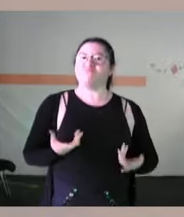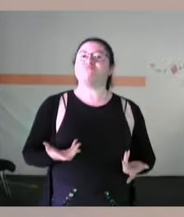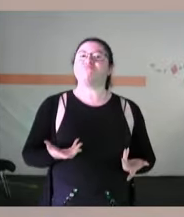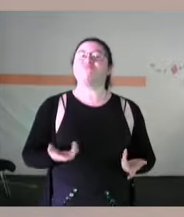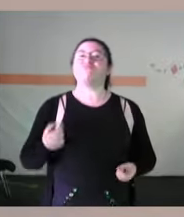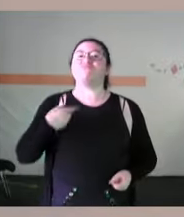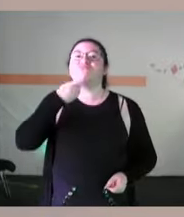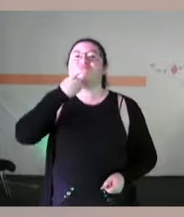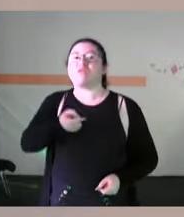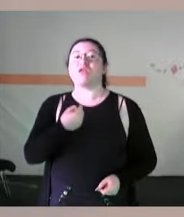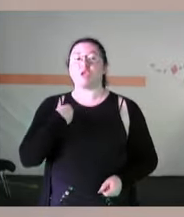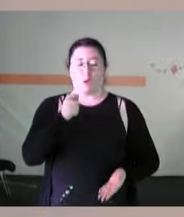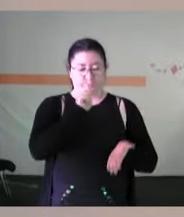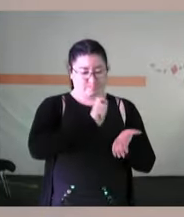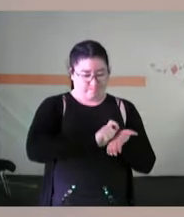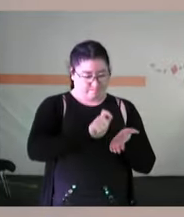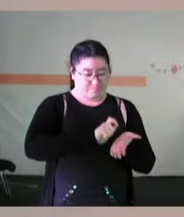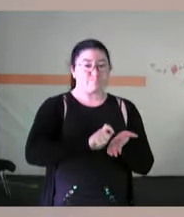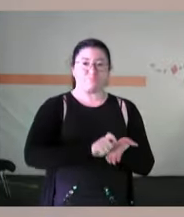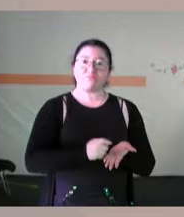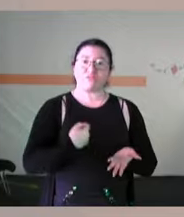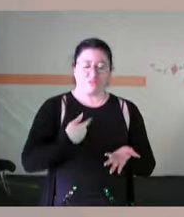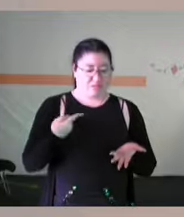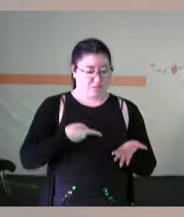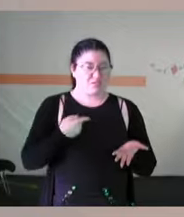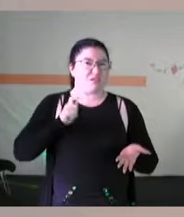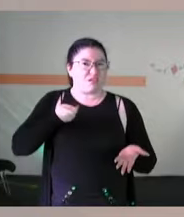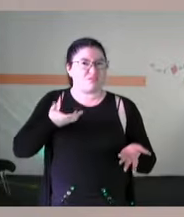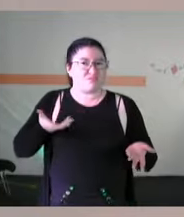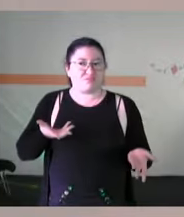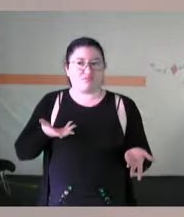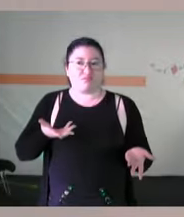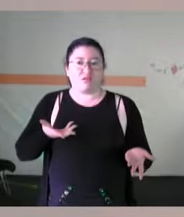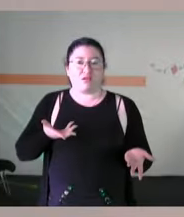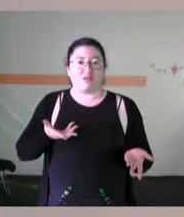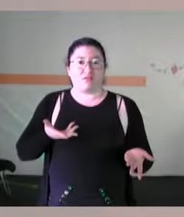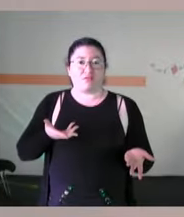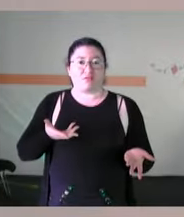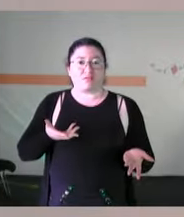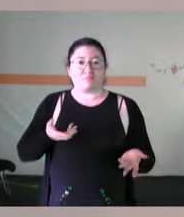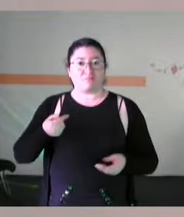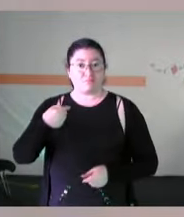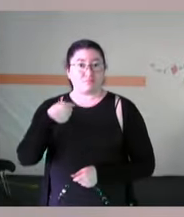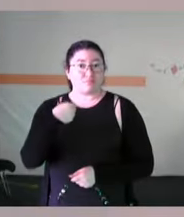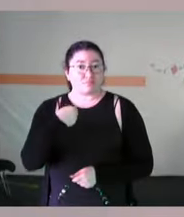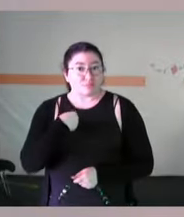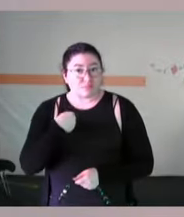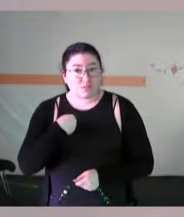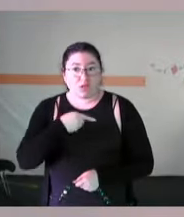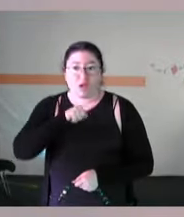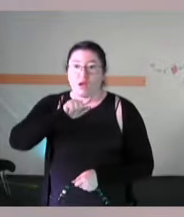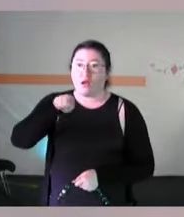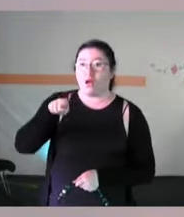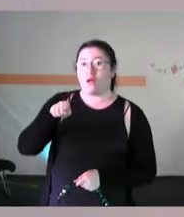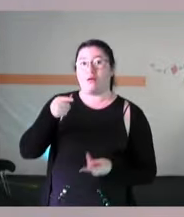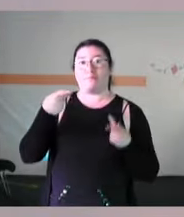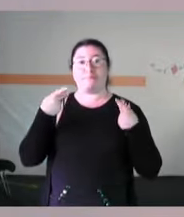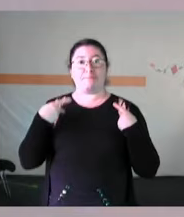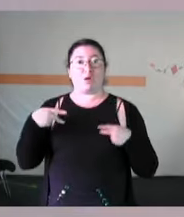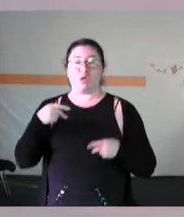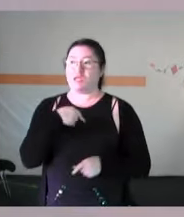decir, si yo voy a escribir algo, no le voy a temer a nada ni a